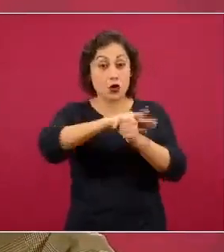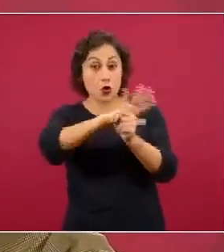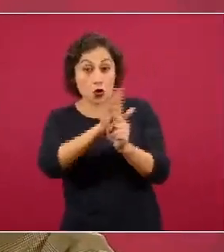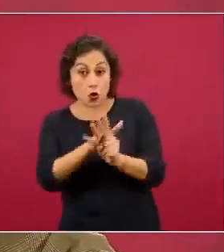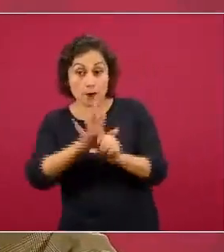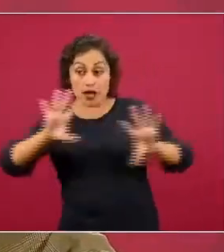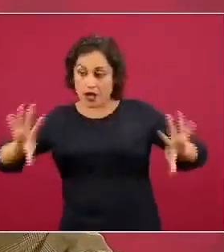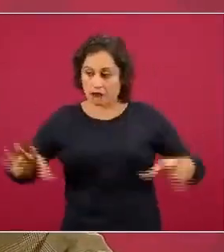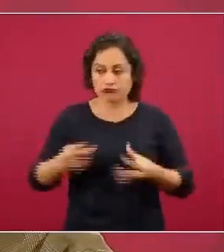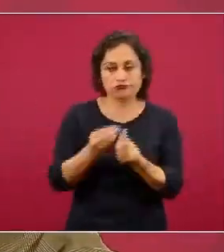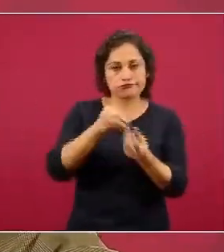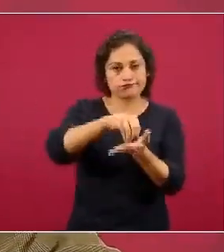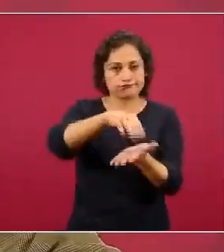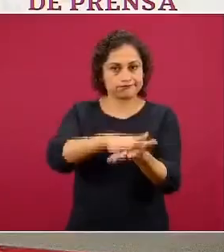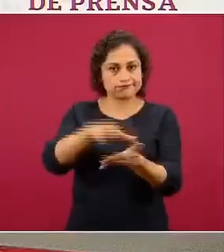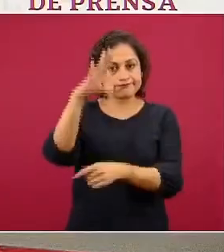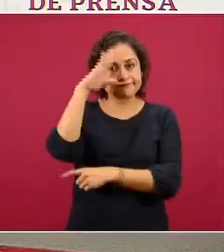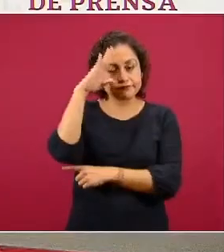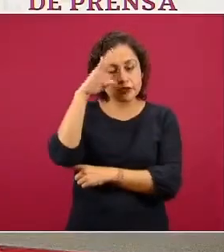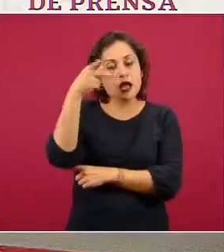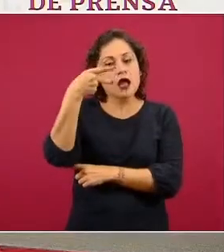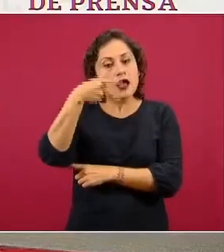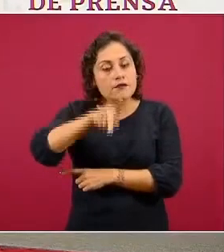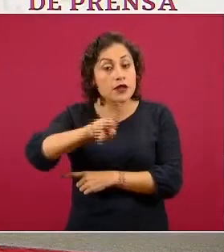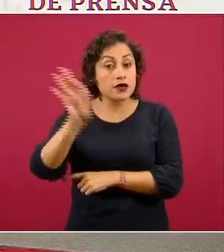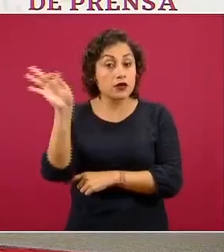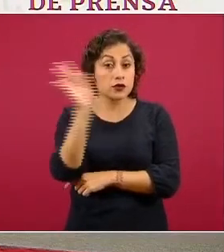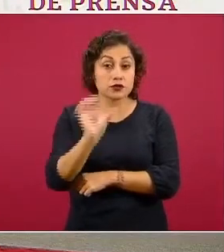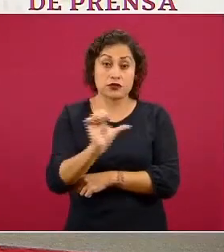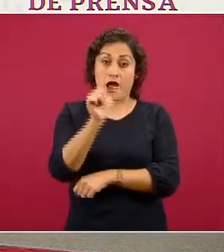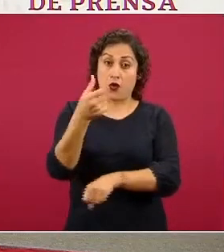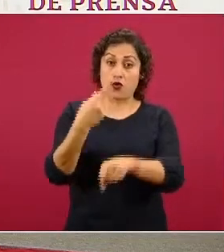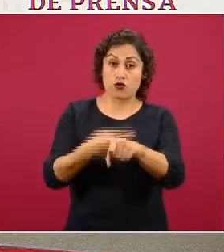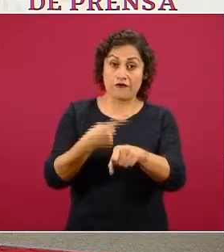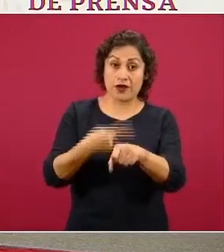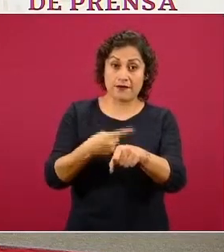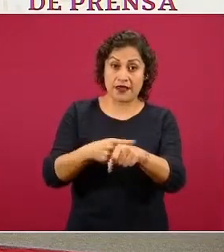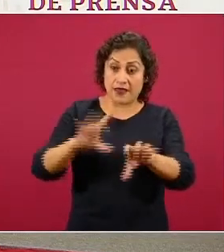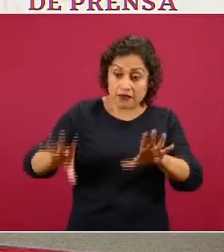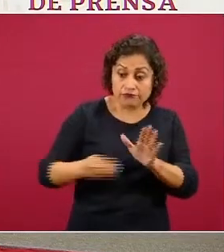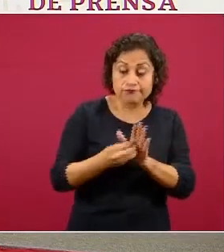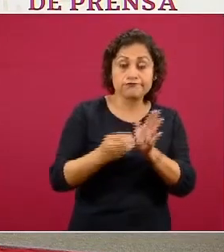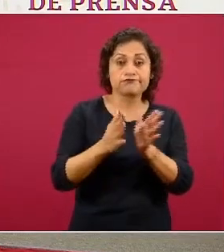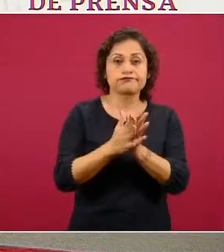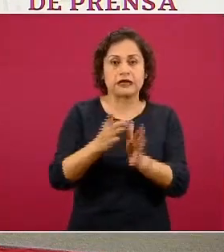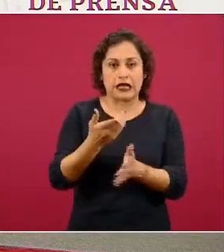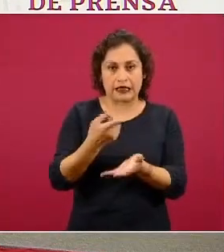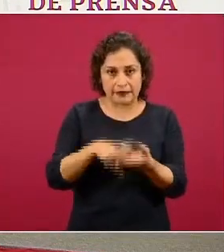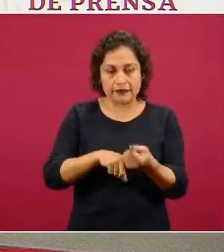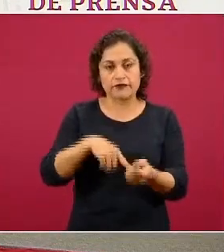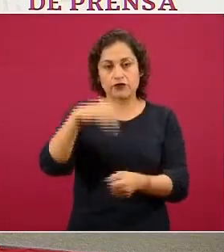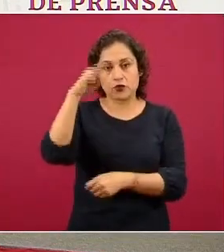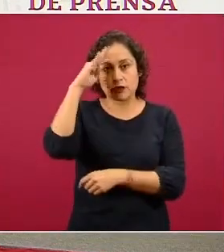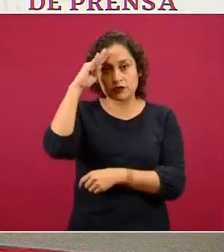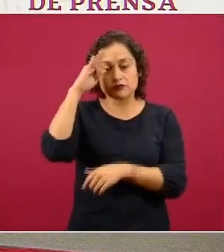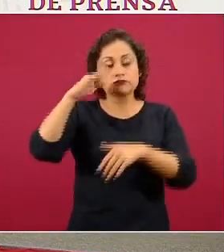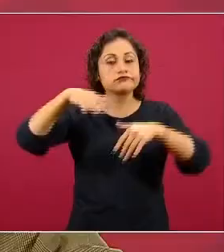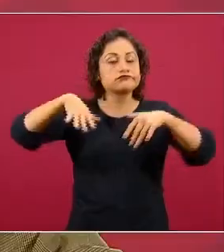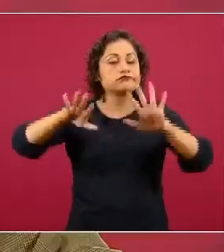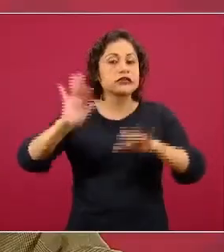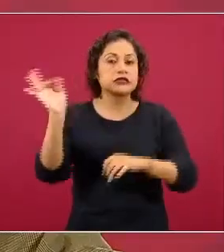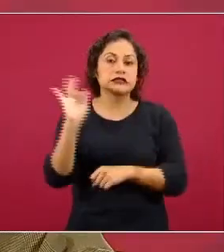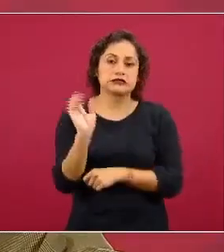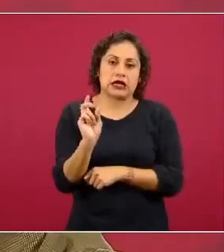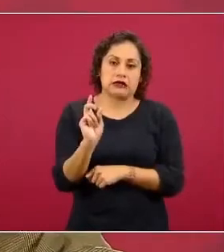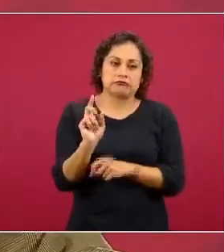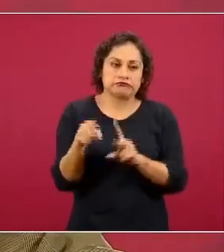exceso, pero hay muchas otras causas que también pueden ser parte del exceso y que son, en esta primera estimación, tal vez hay un